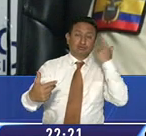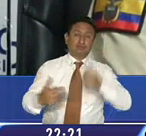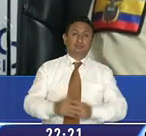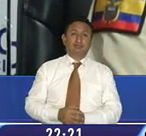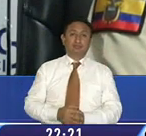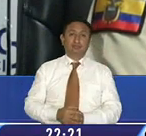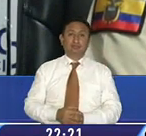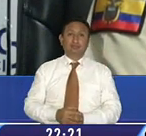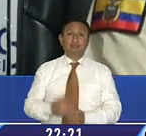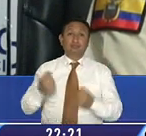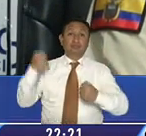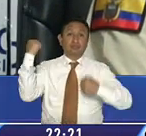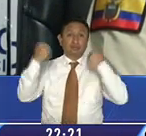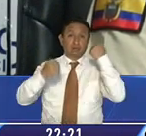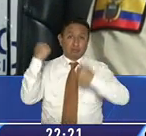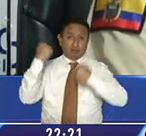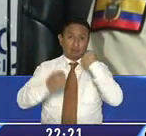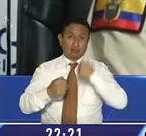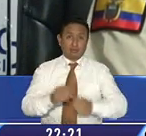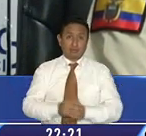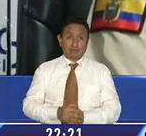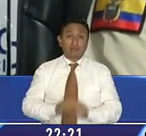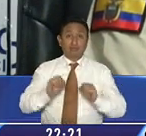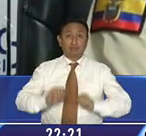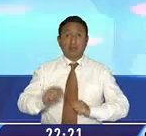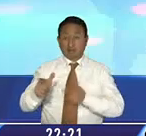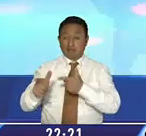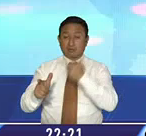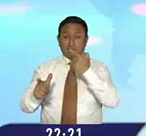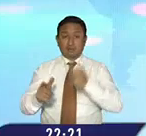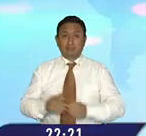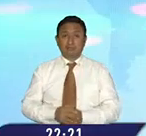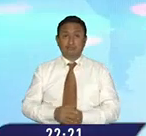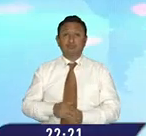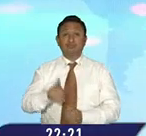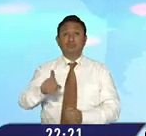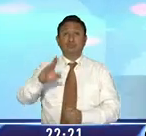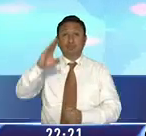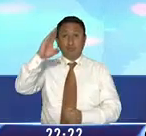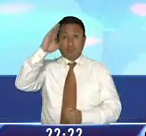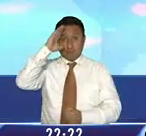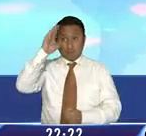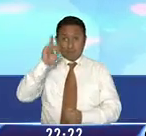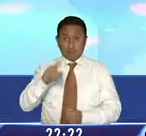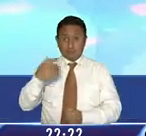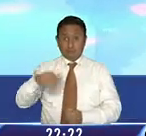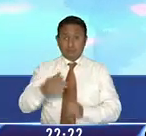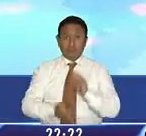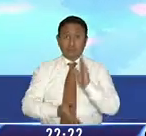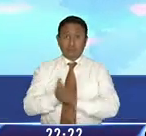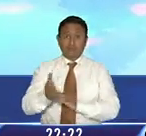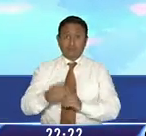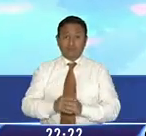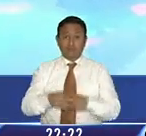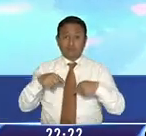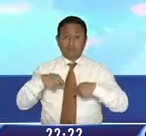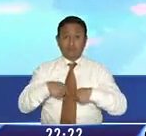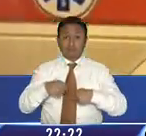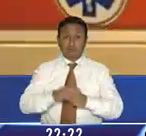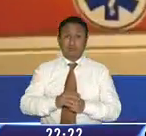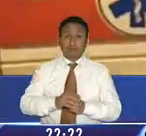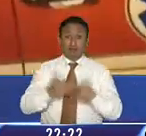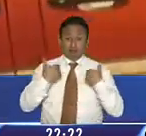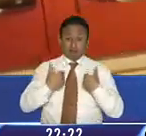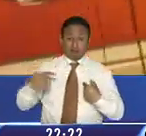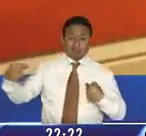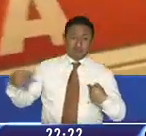Fueron golpeados. Les dispararon a quemarropa. Uno de los uniformados fue el más afectado. Los proyectiles lesionaron parte de su